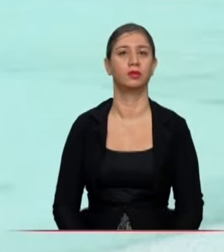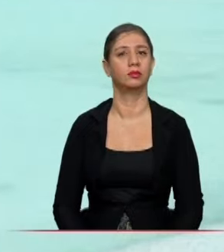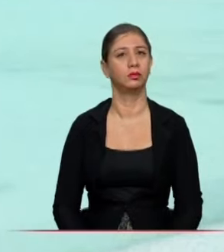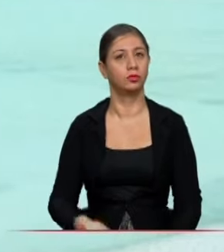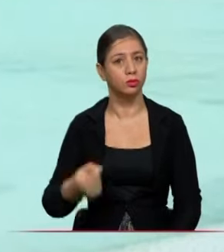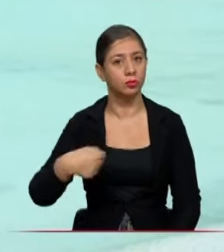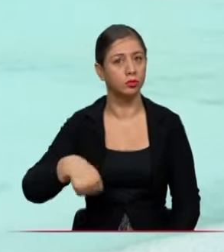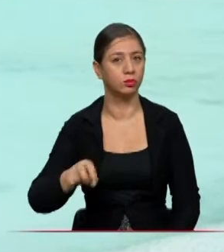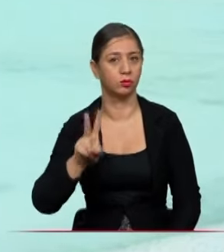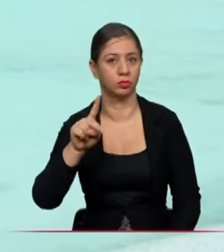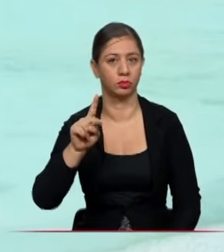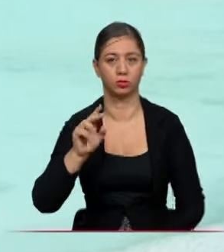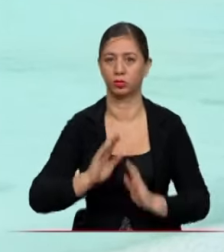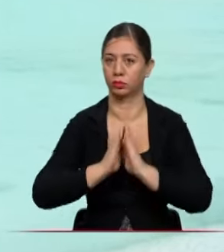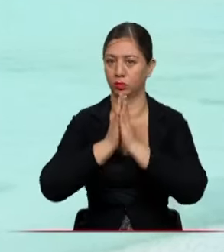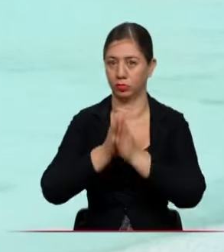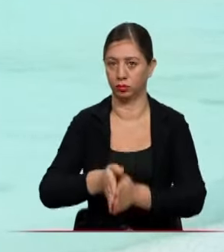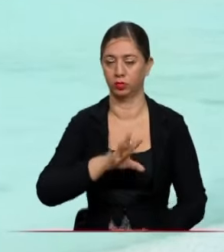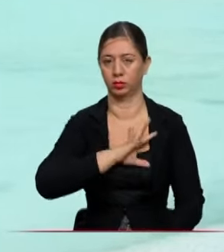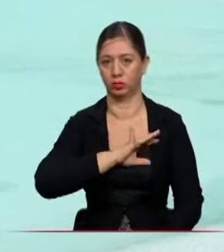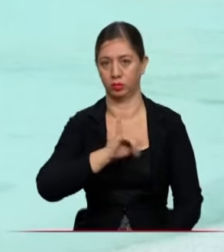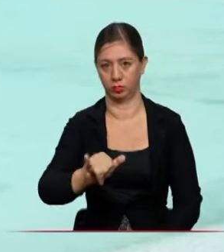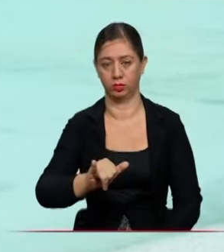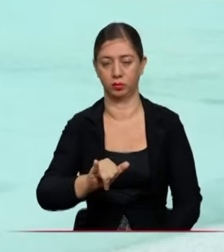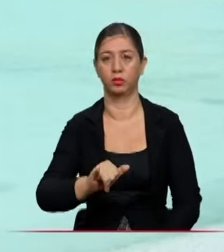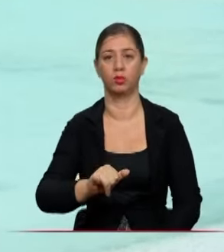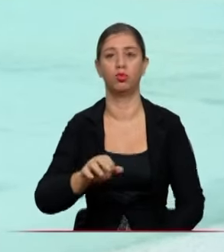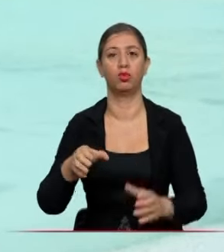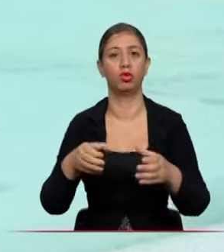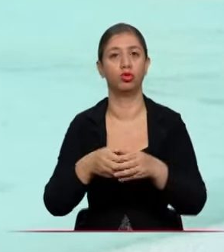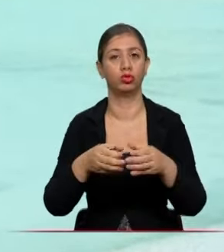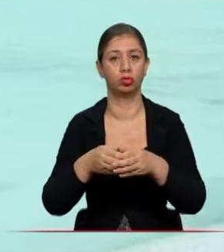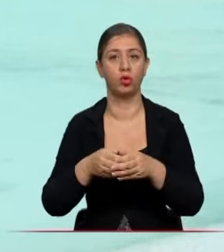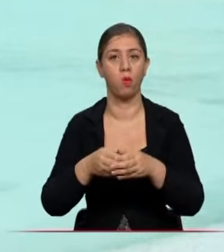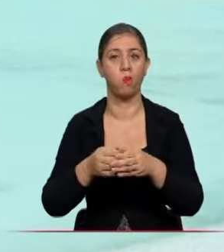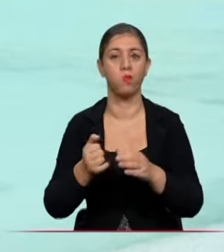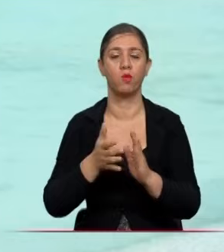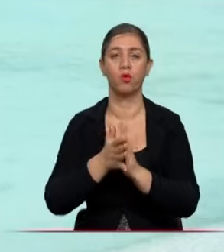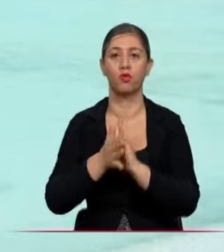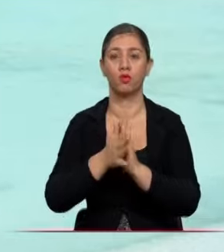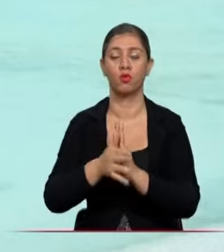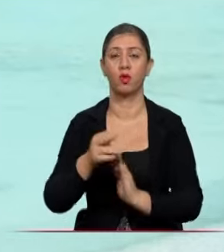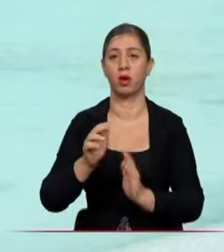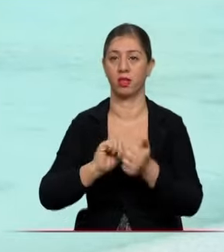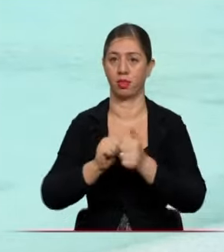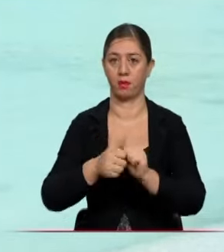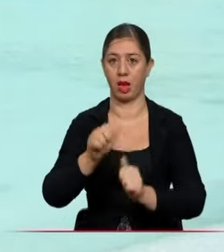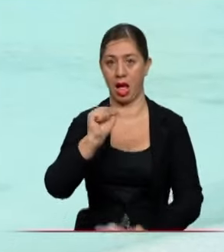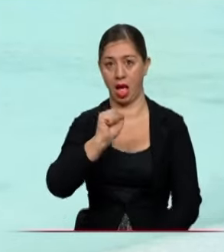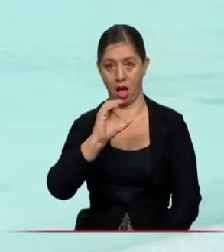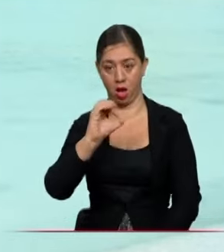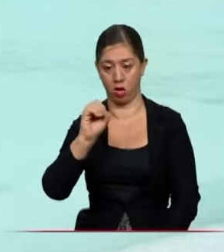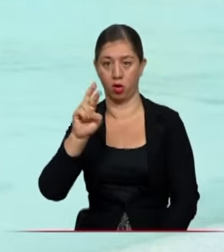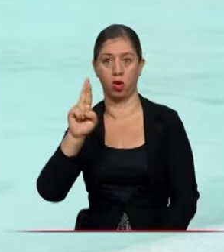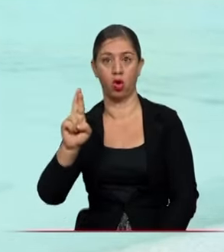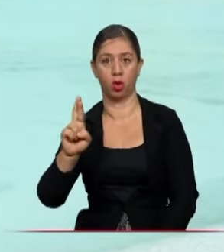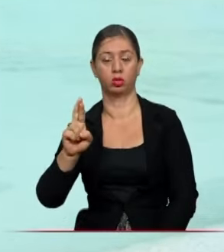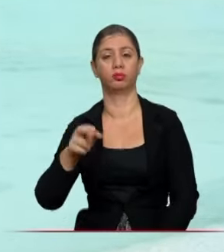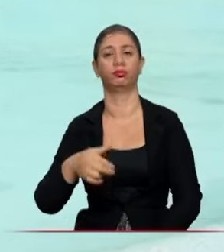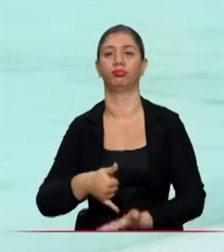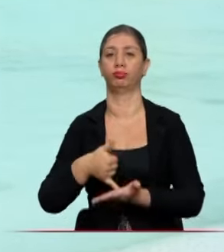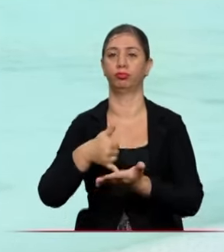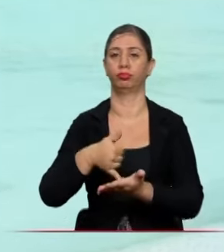El próximo 12 de diciembre en Santiago de Cali, la Asociación Colombiana de Redactores Deportivos, ACOR, va a establecer la Gala del